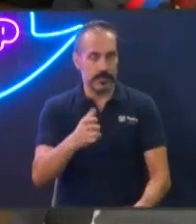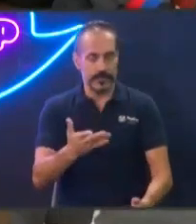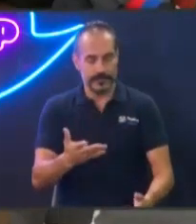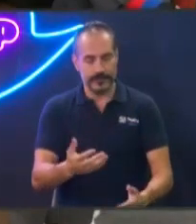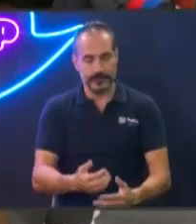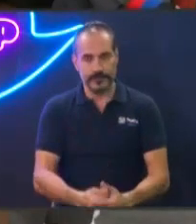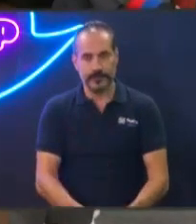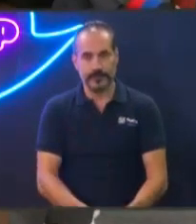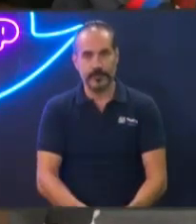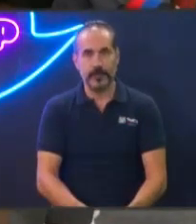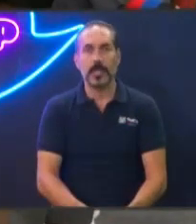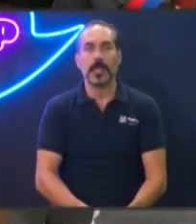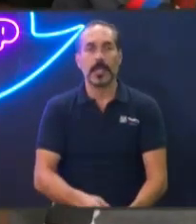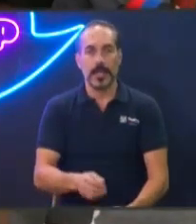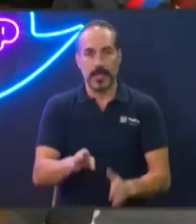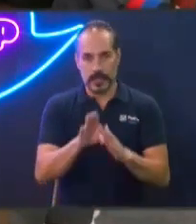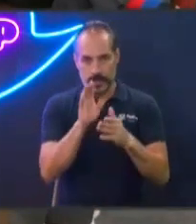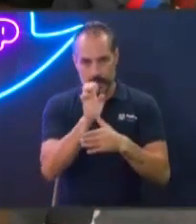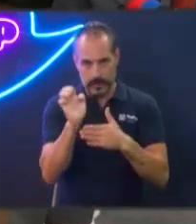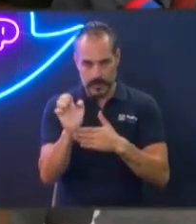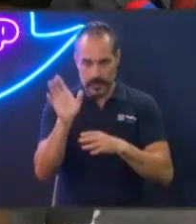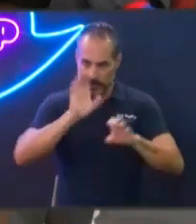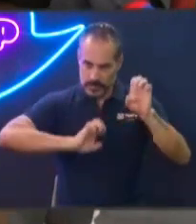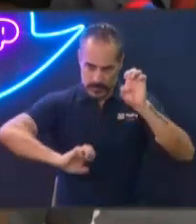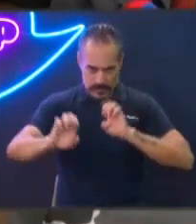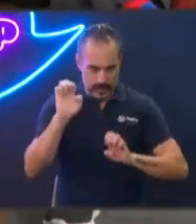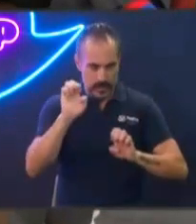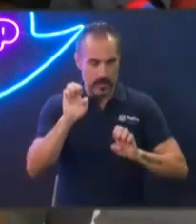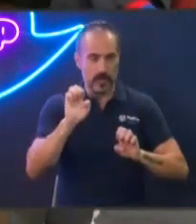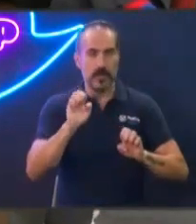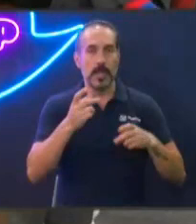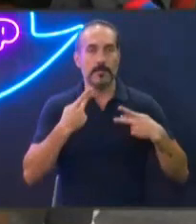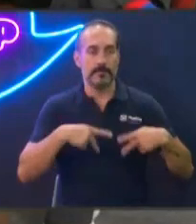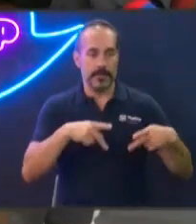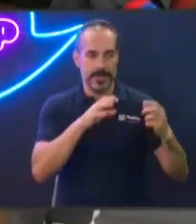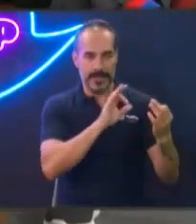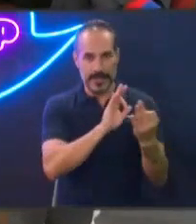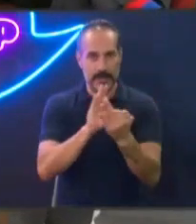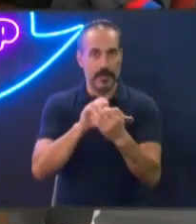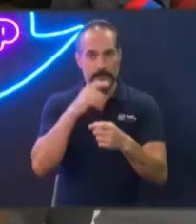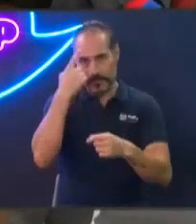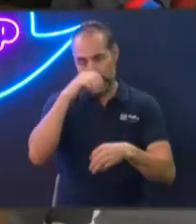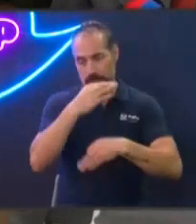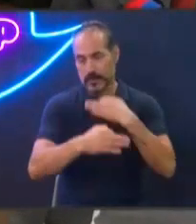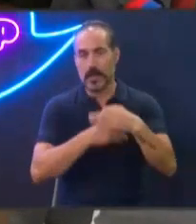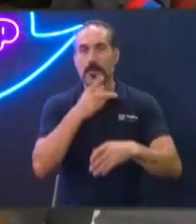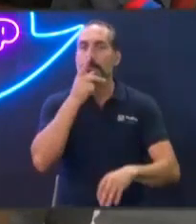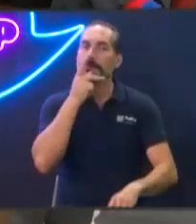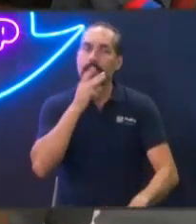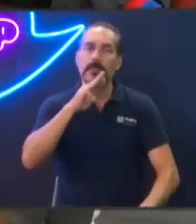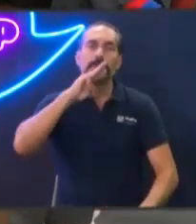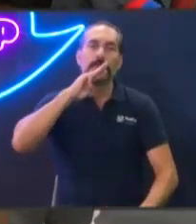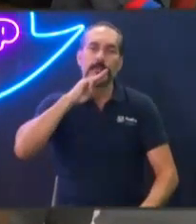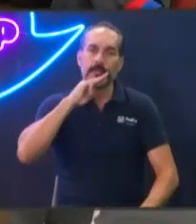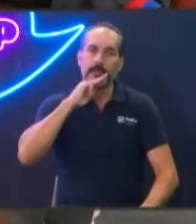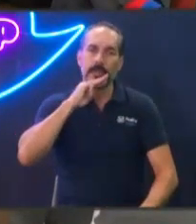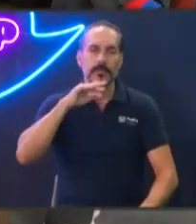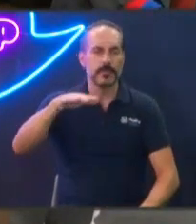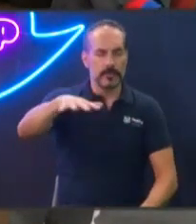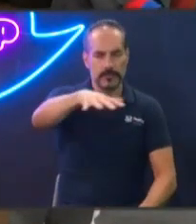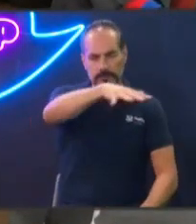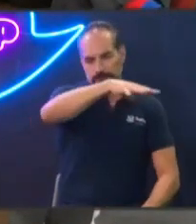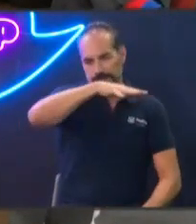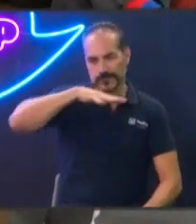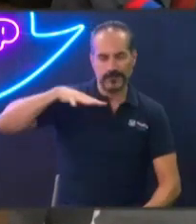así que van a ser de manera presencial para la comunidad para todo los papás que nos están escuchando que son parte de la comunidad del colegio